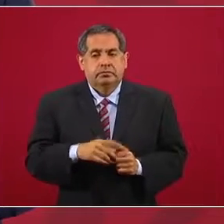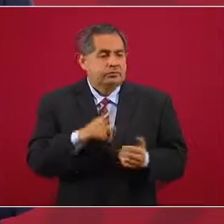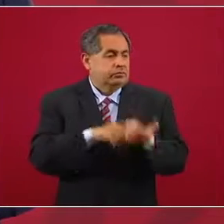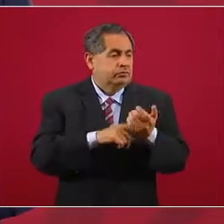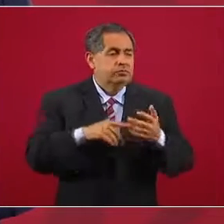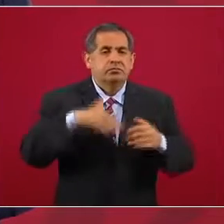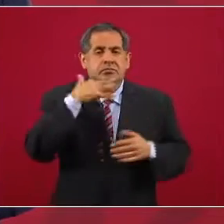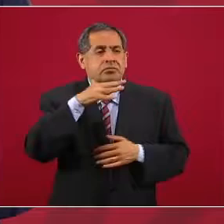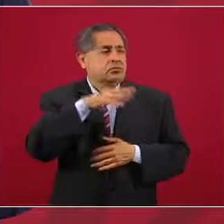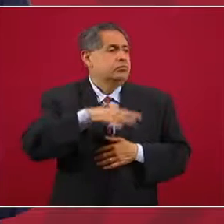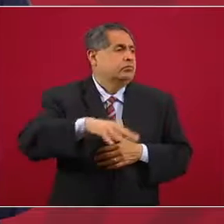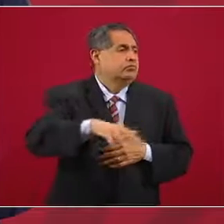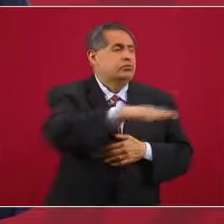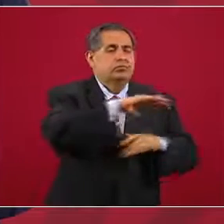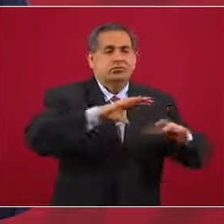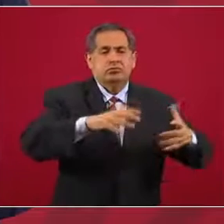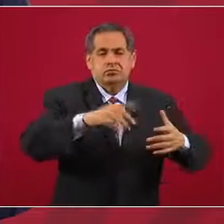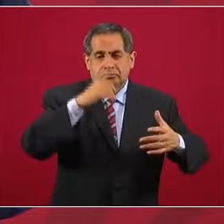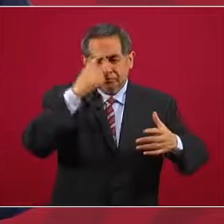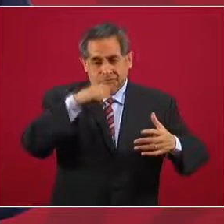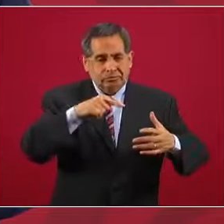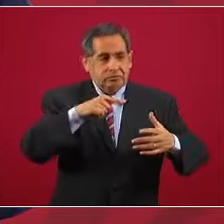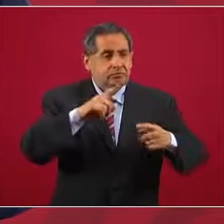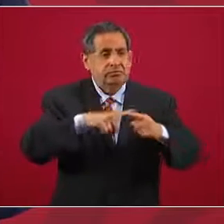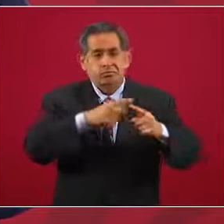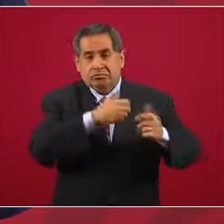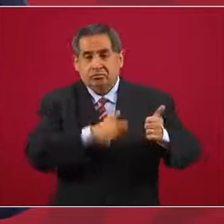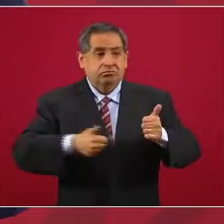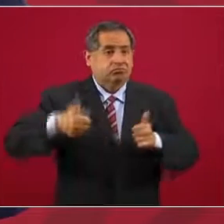generalizada, sobre todo arriba,